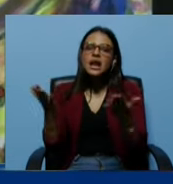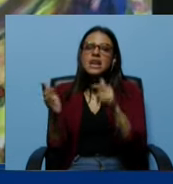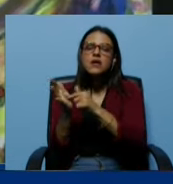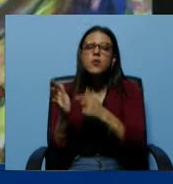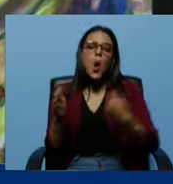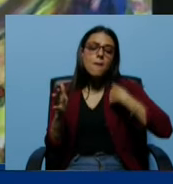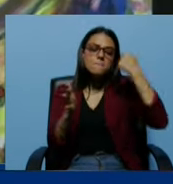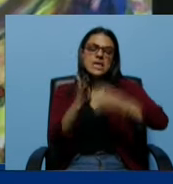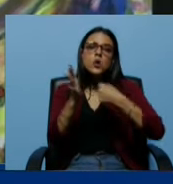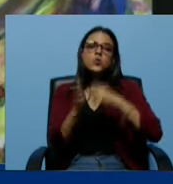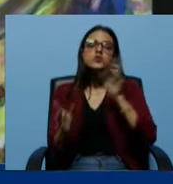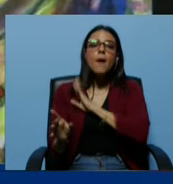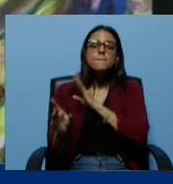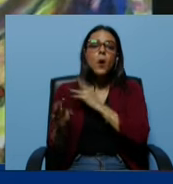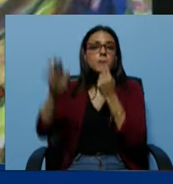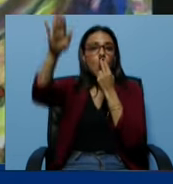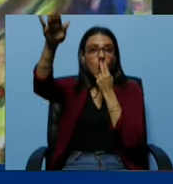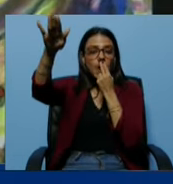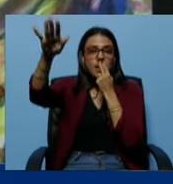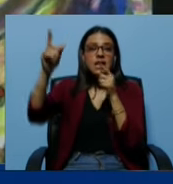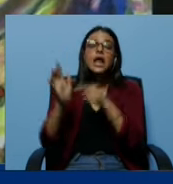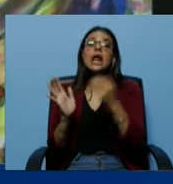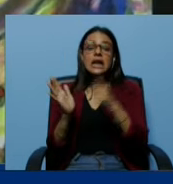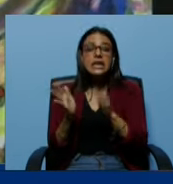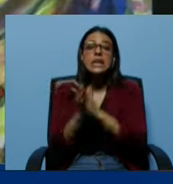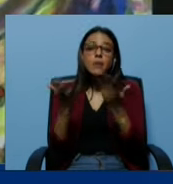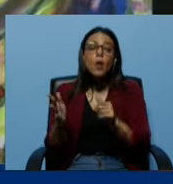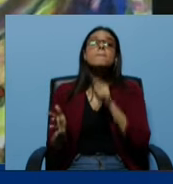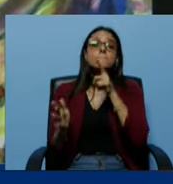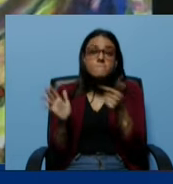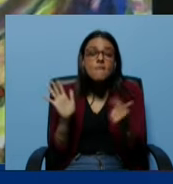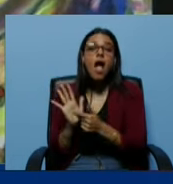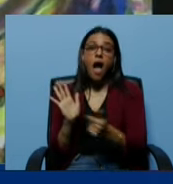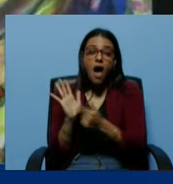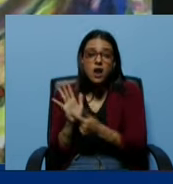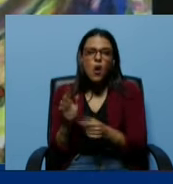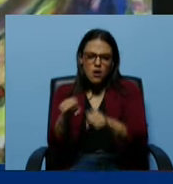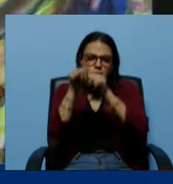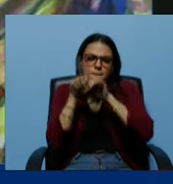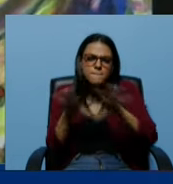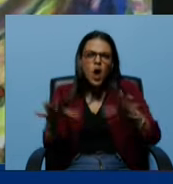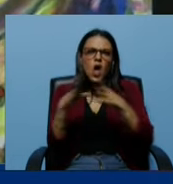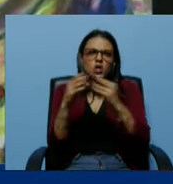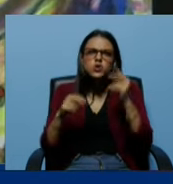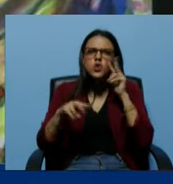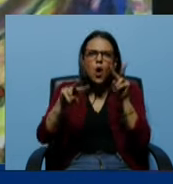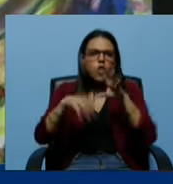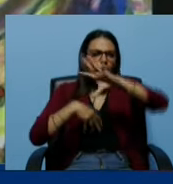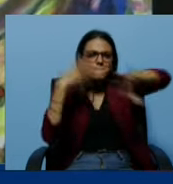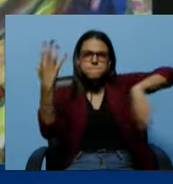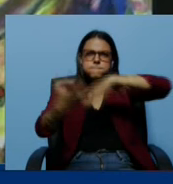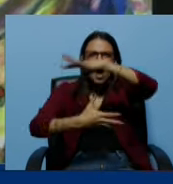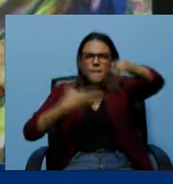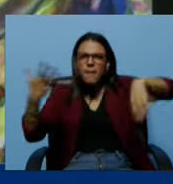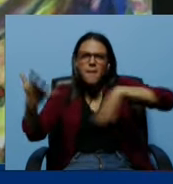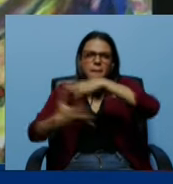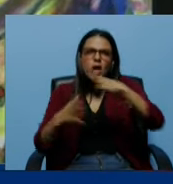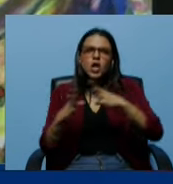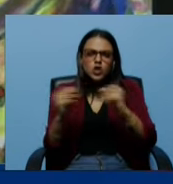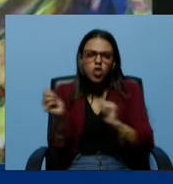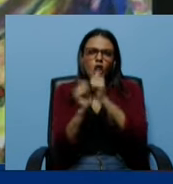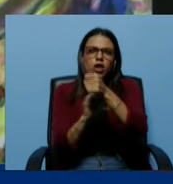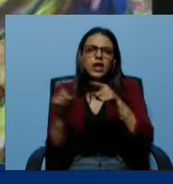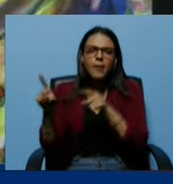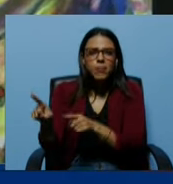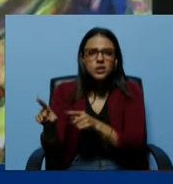Lucha, libro demoníaco, que después desató todo lo que conocemos. Allí él hablaba